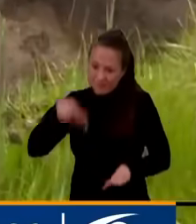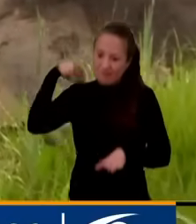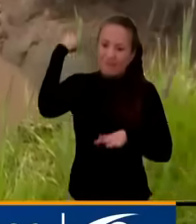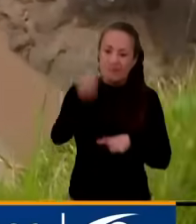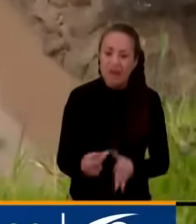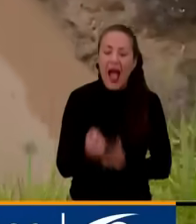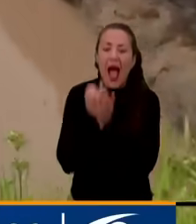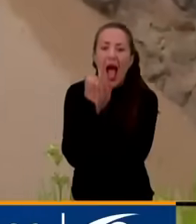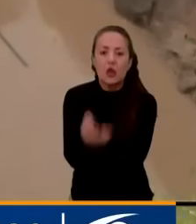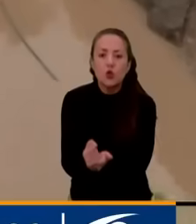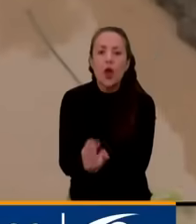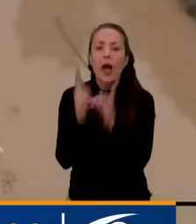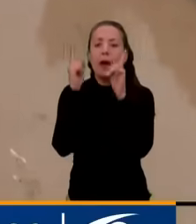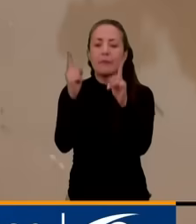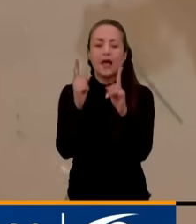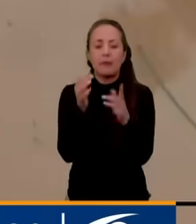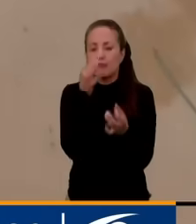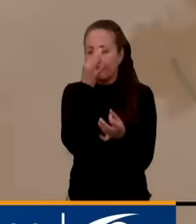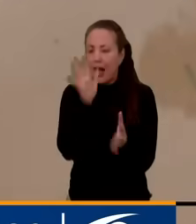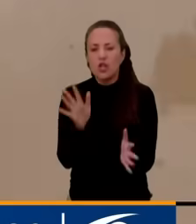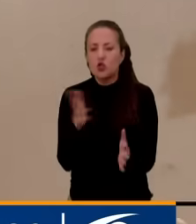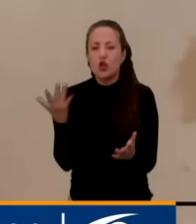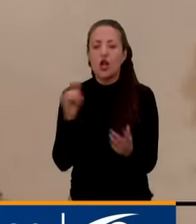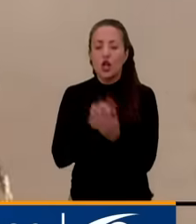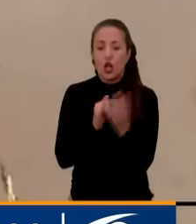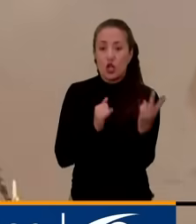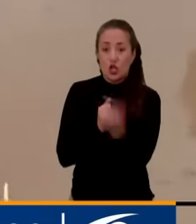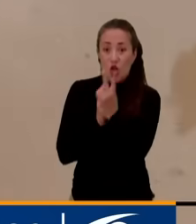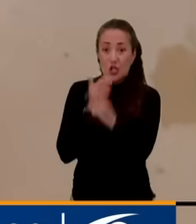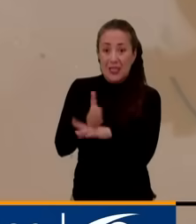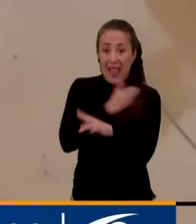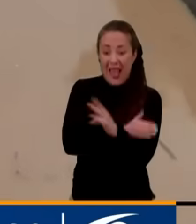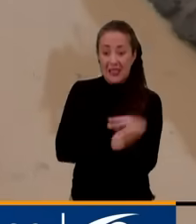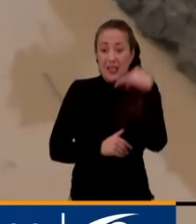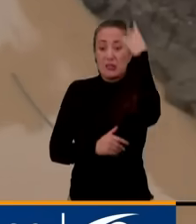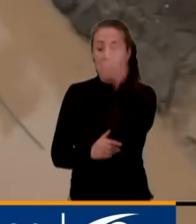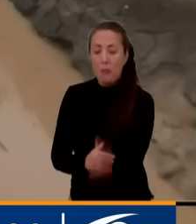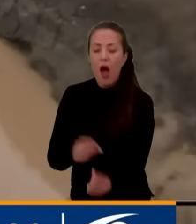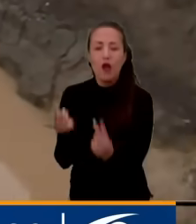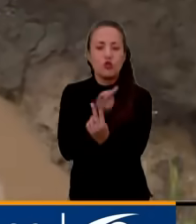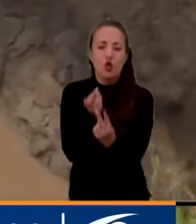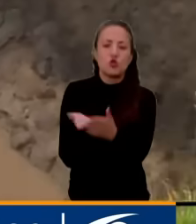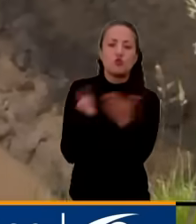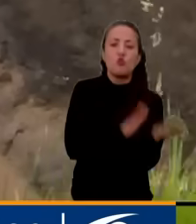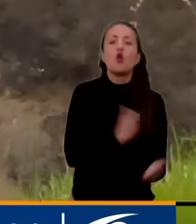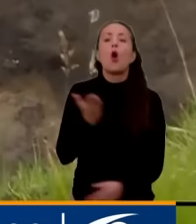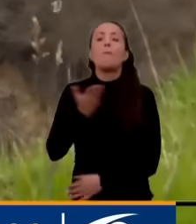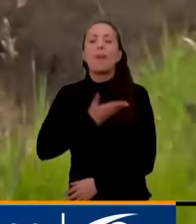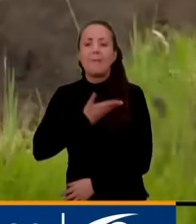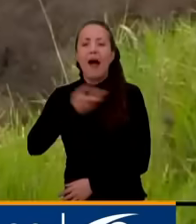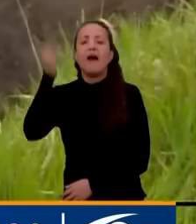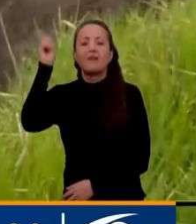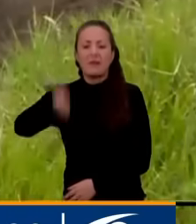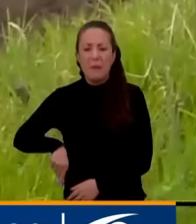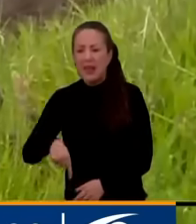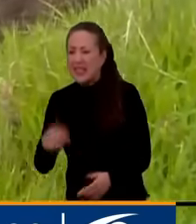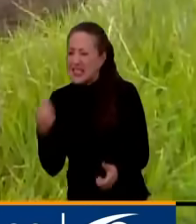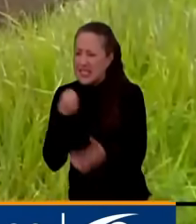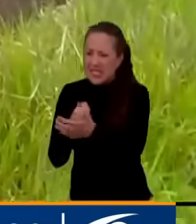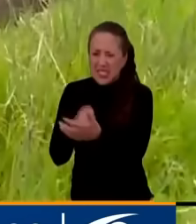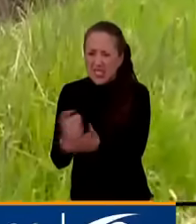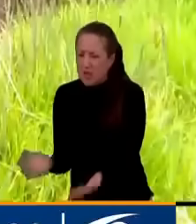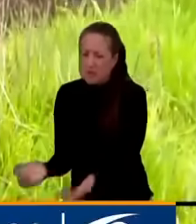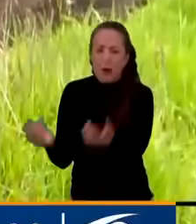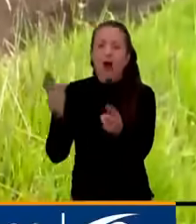de salvarlos pero desafortunadamente los dos niños que habían caído inicialmente pierden la vida y su mamá en medio de esa lucha para tratar de